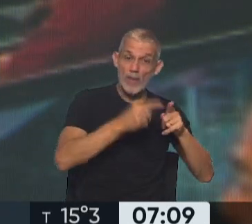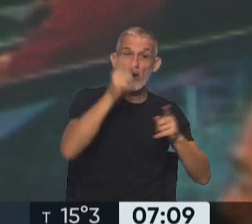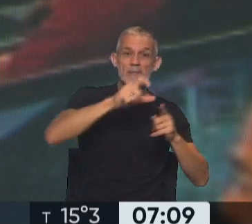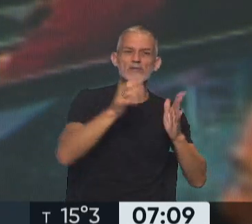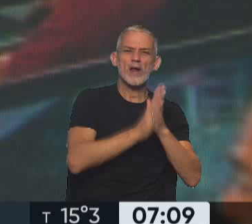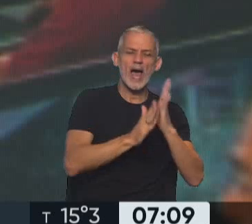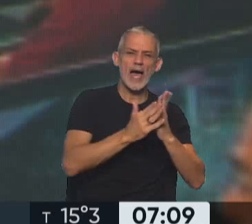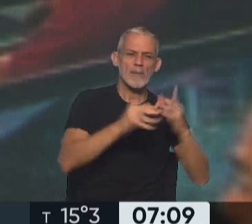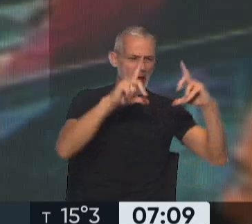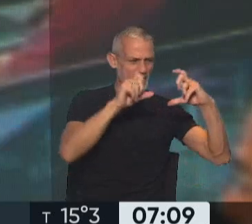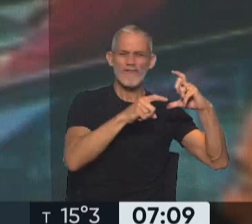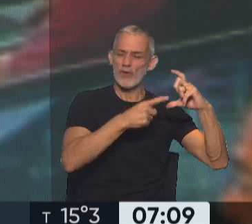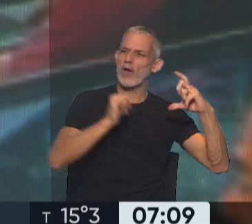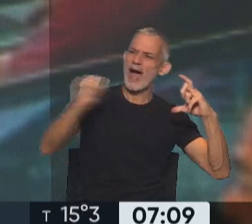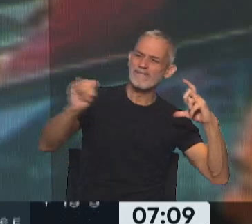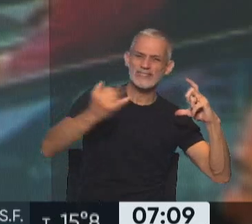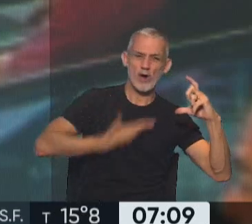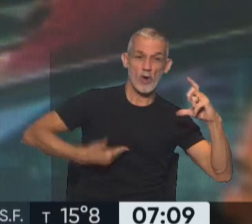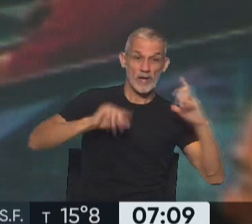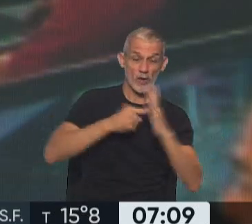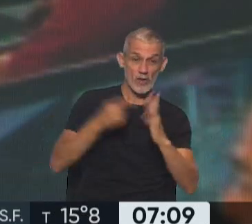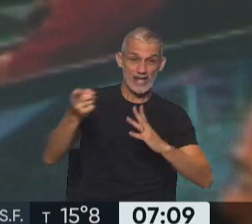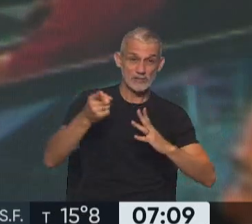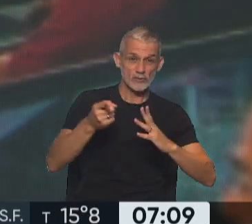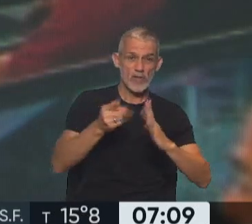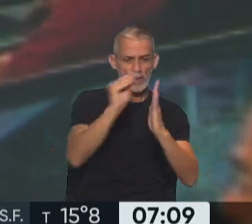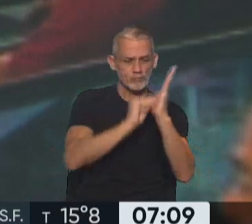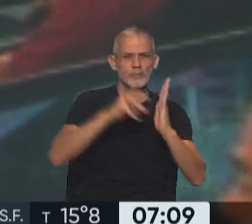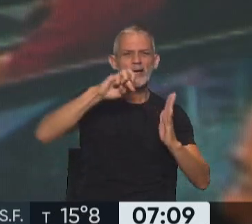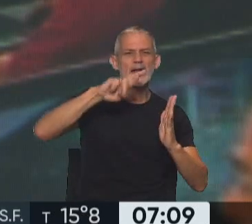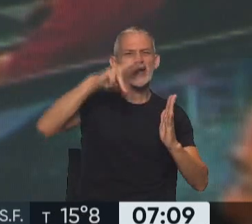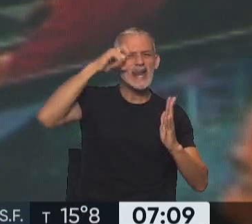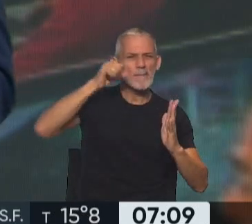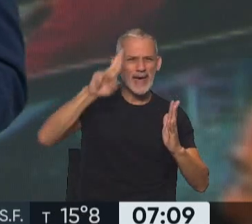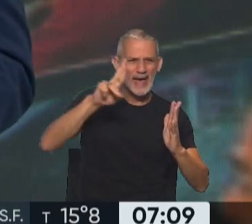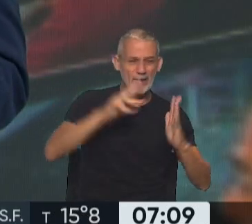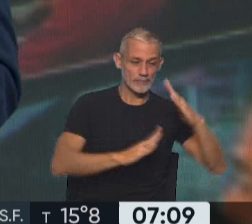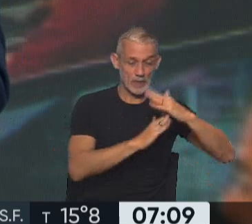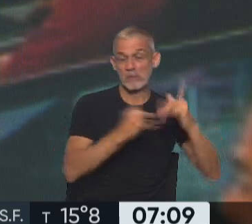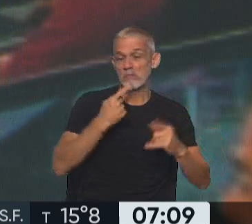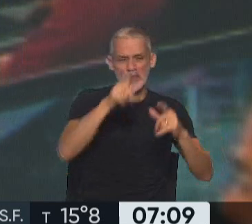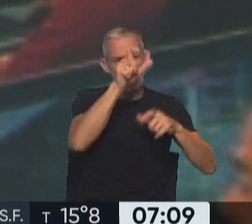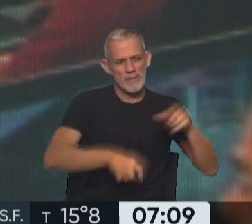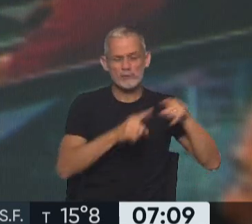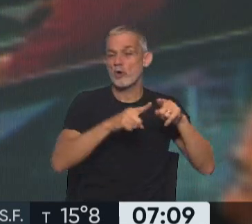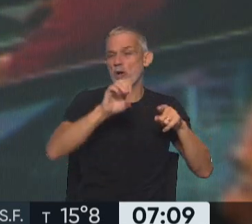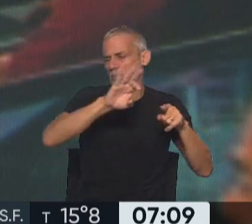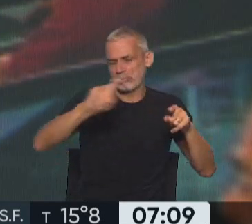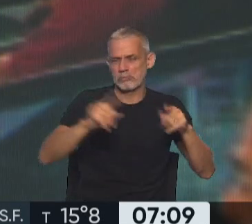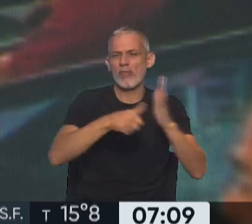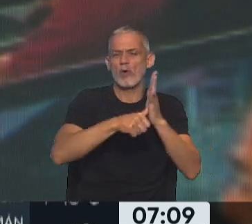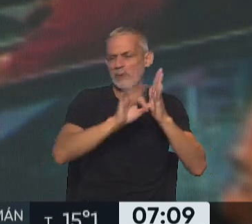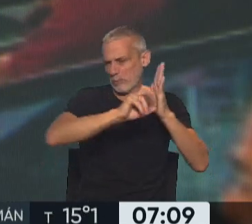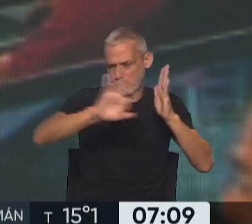le avisan al gobierno de la ciudad a través del Registro Nacional de las Personas: José Pérez, DNI